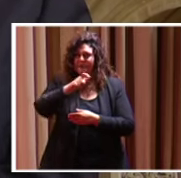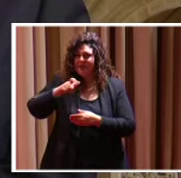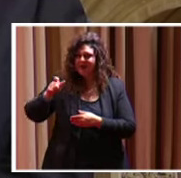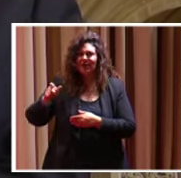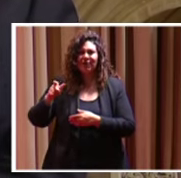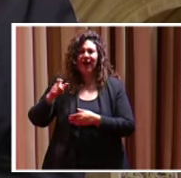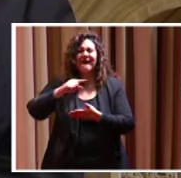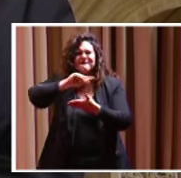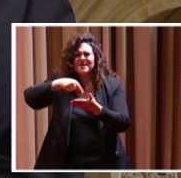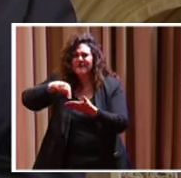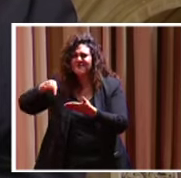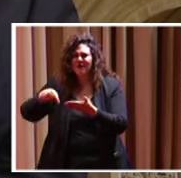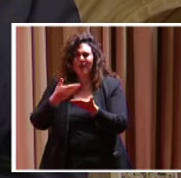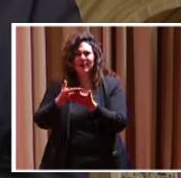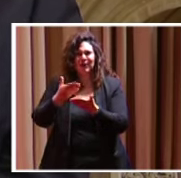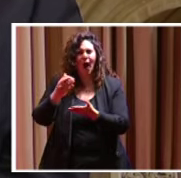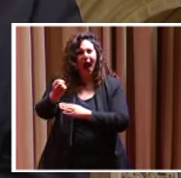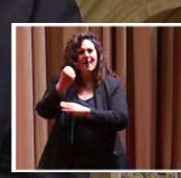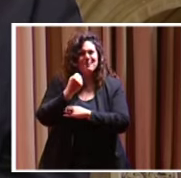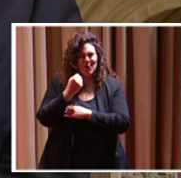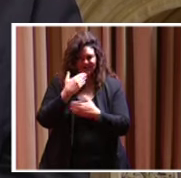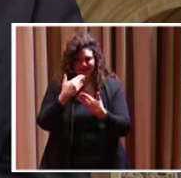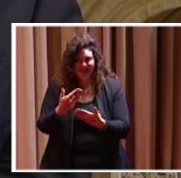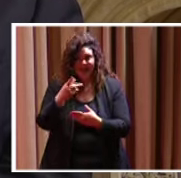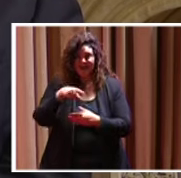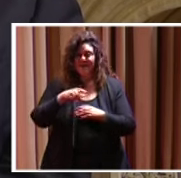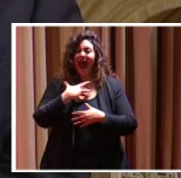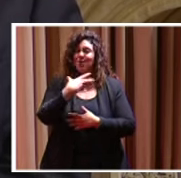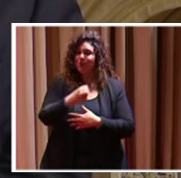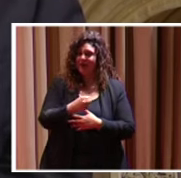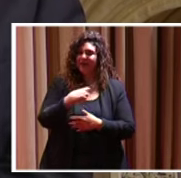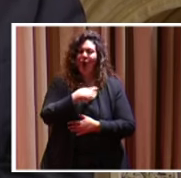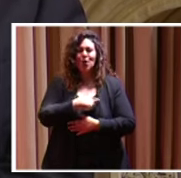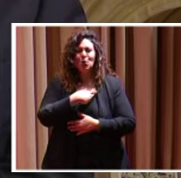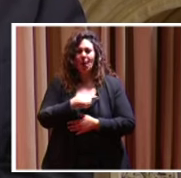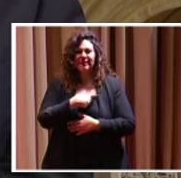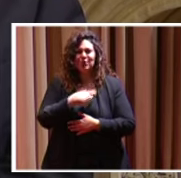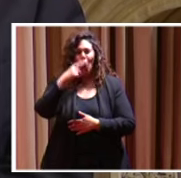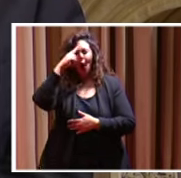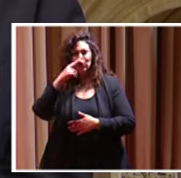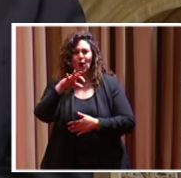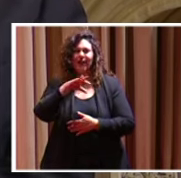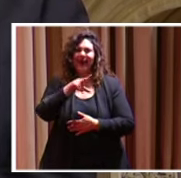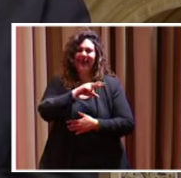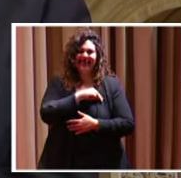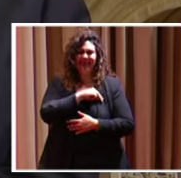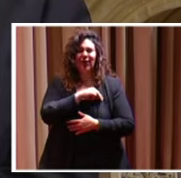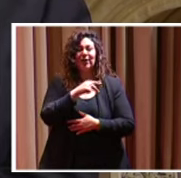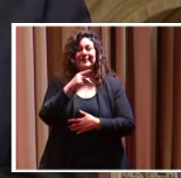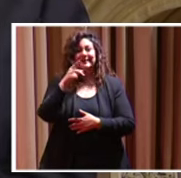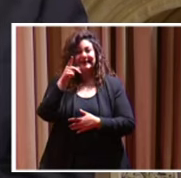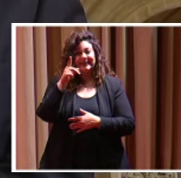que apoyaron con su firma esta petición, a la Corporación Municipal, a la Comisión de Honores y Distinciones